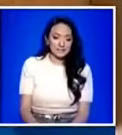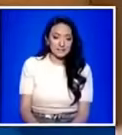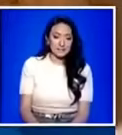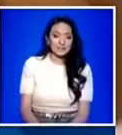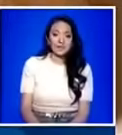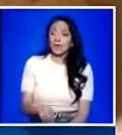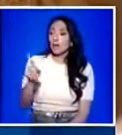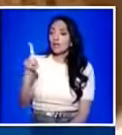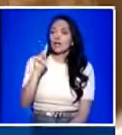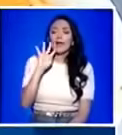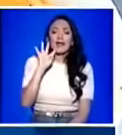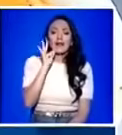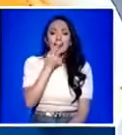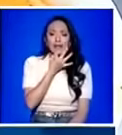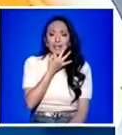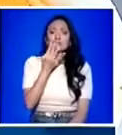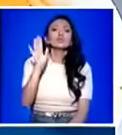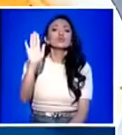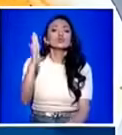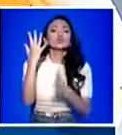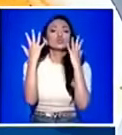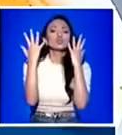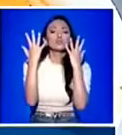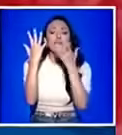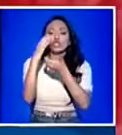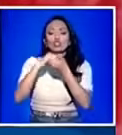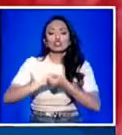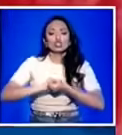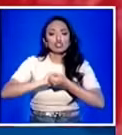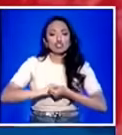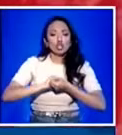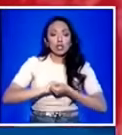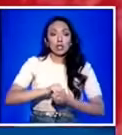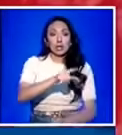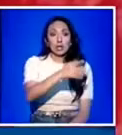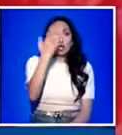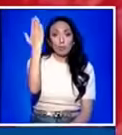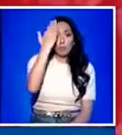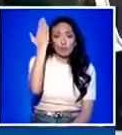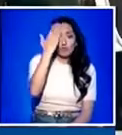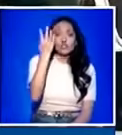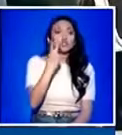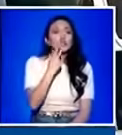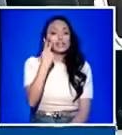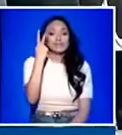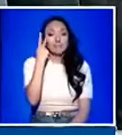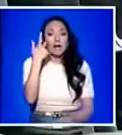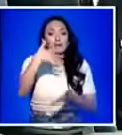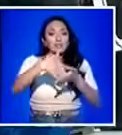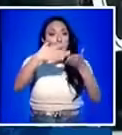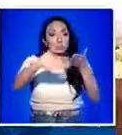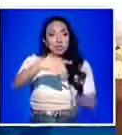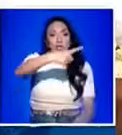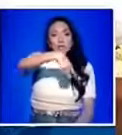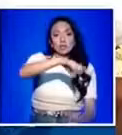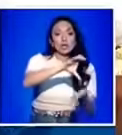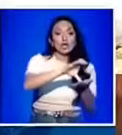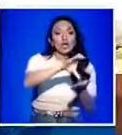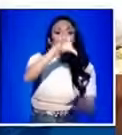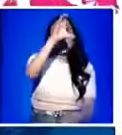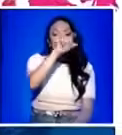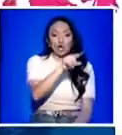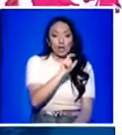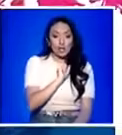Es una delicia elaborado por manos solidarias del personal docente, padres de familia y estudiantes de la unidad educativa